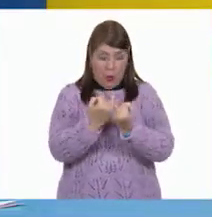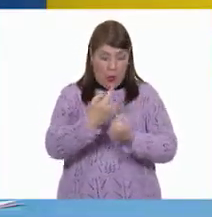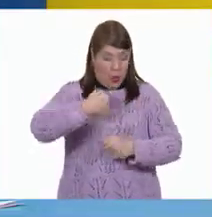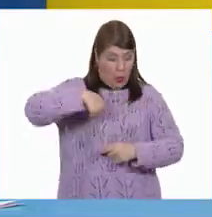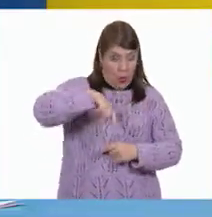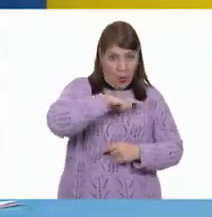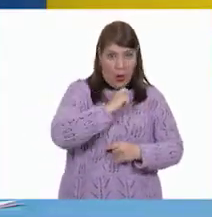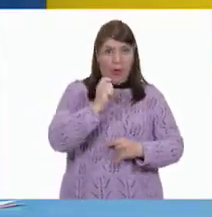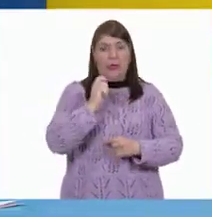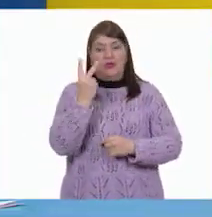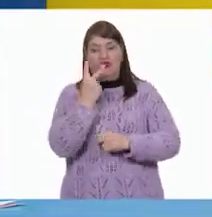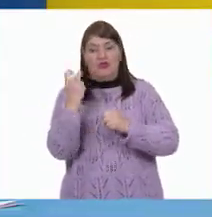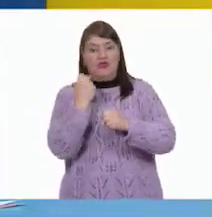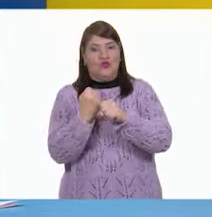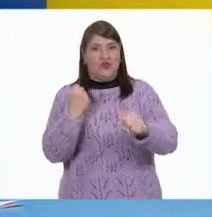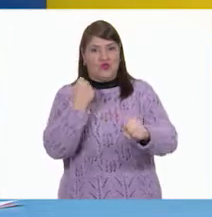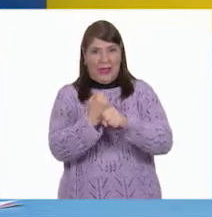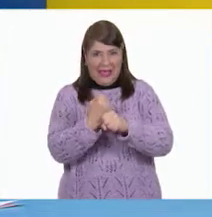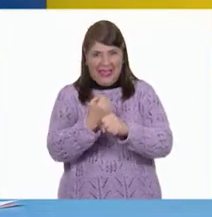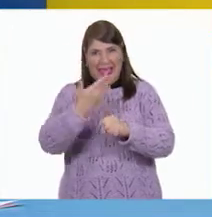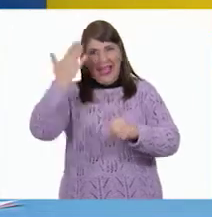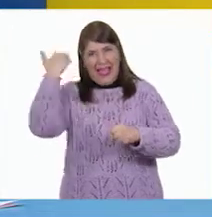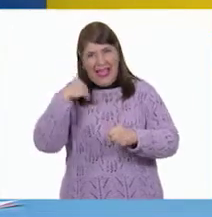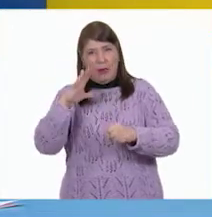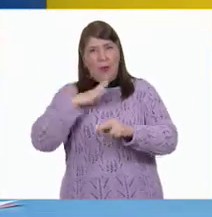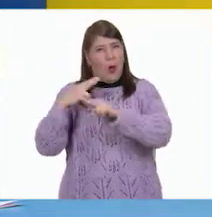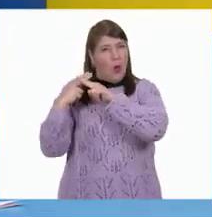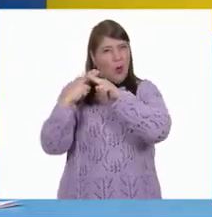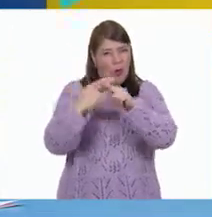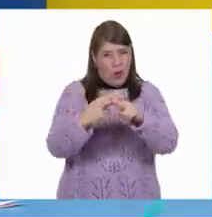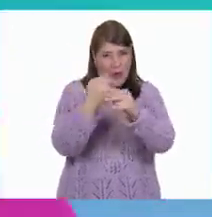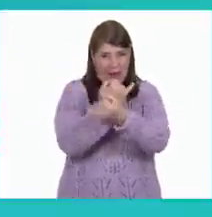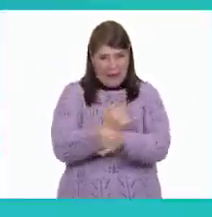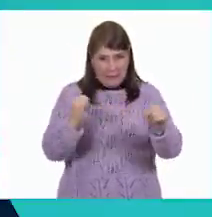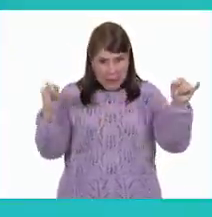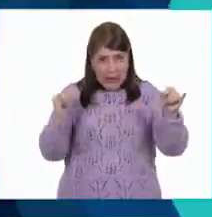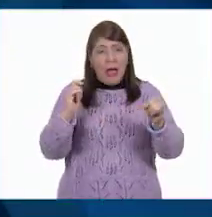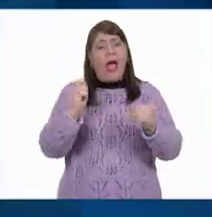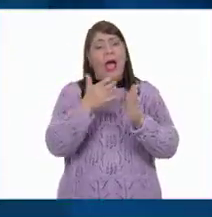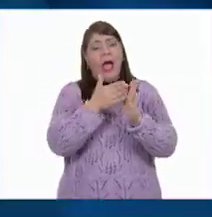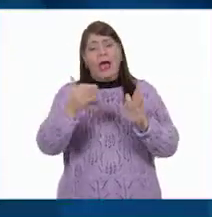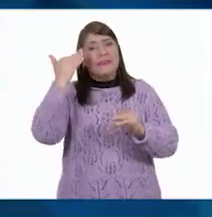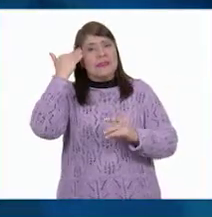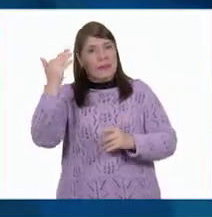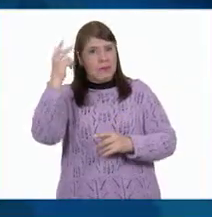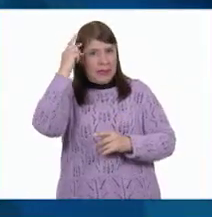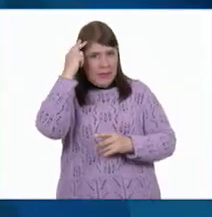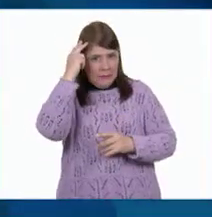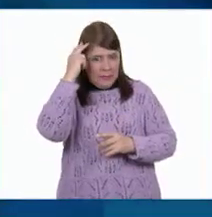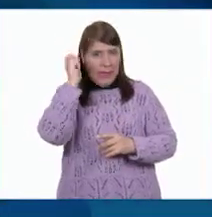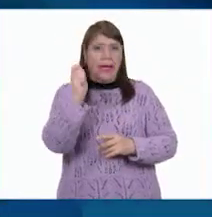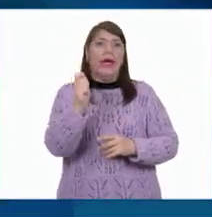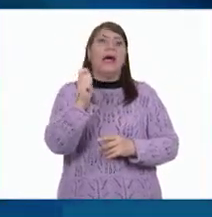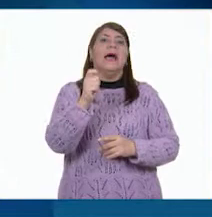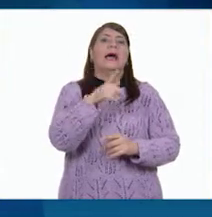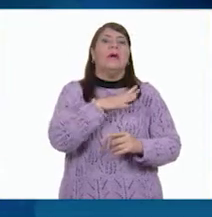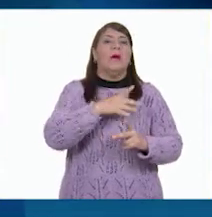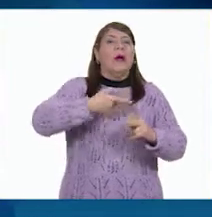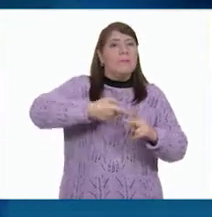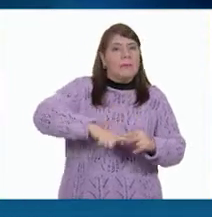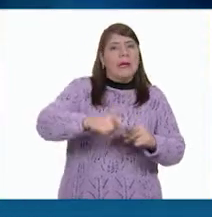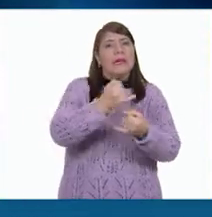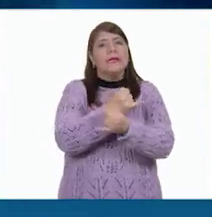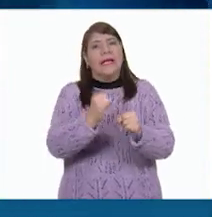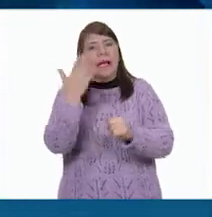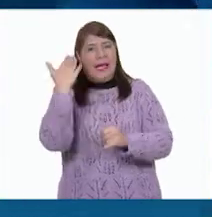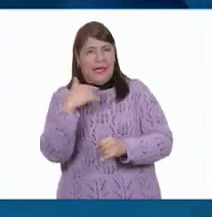el bicentenario de la consumación de la independencia, durante el Porfiriato les tocó vivir el centenario del inicio de la